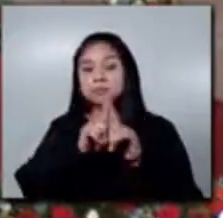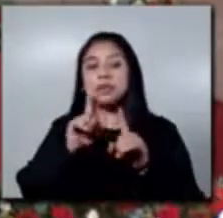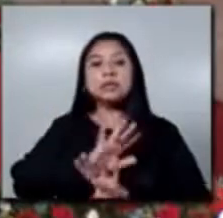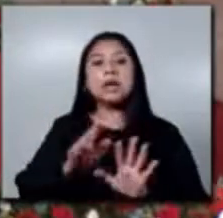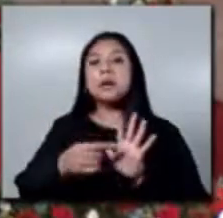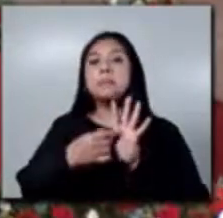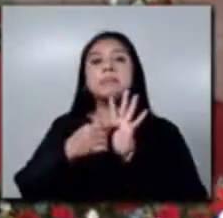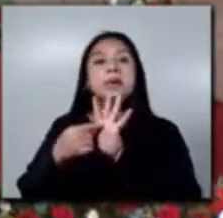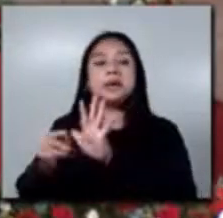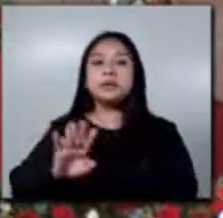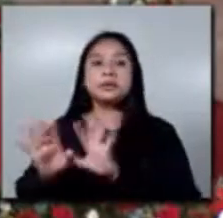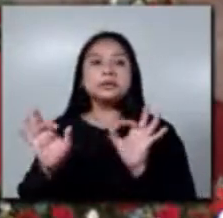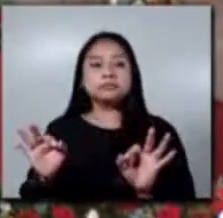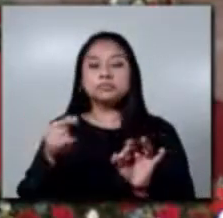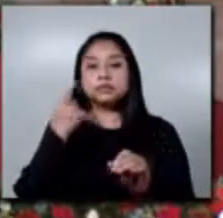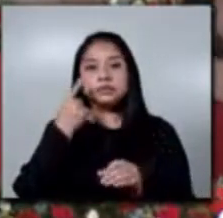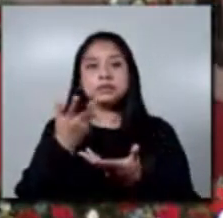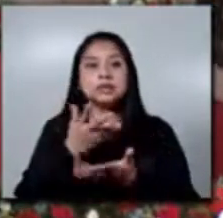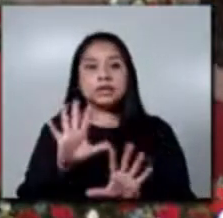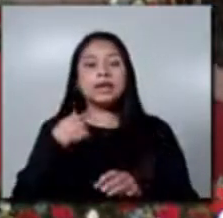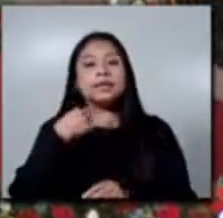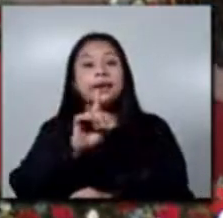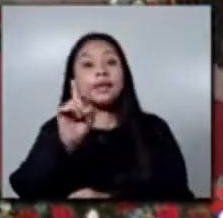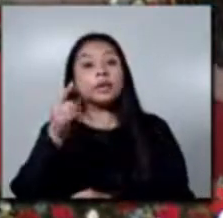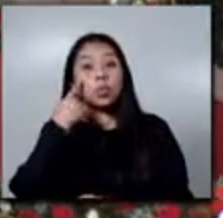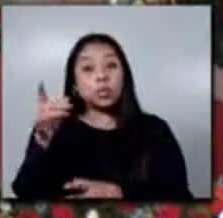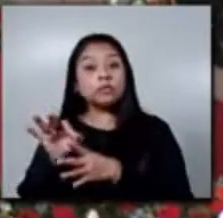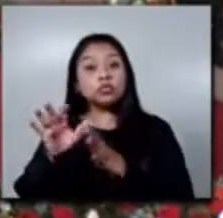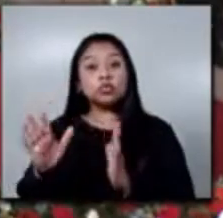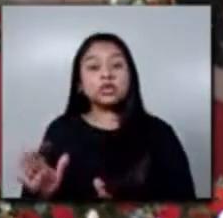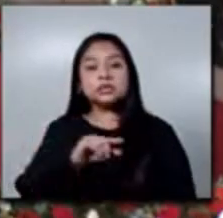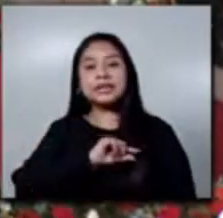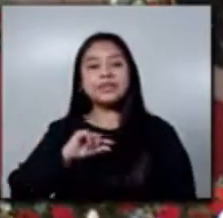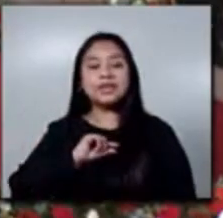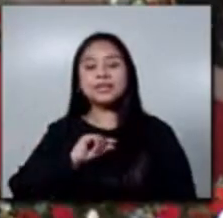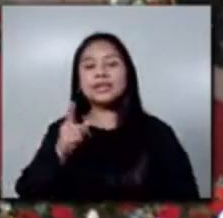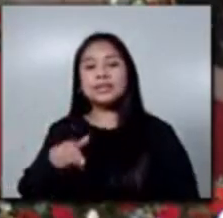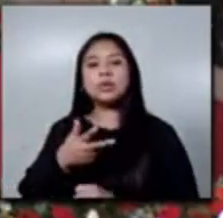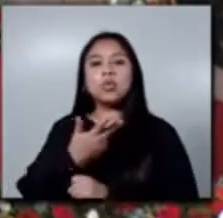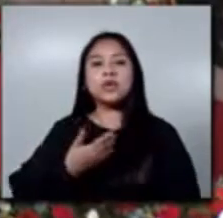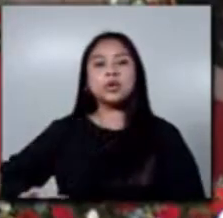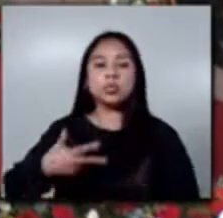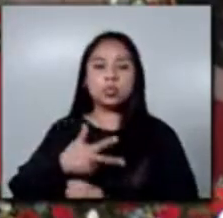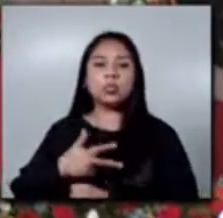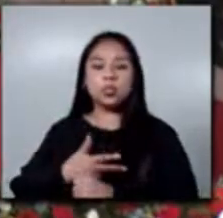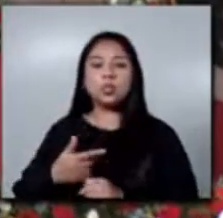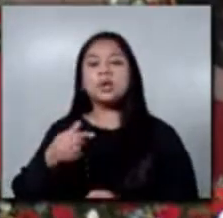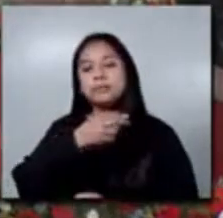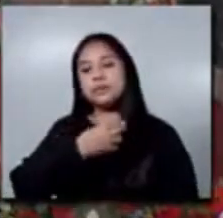concluido la presentación de cada uno de los funcionarios del gabinete del gobierno del